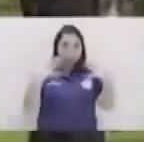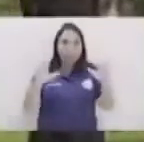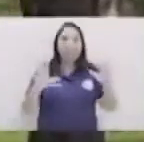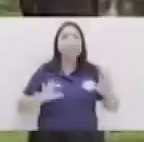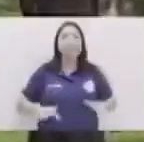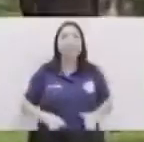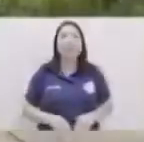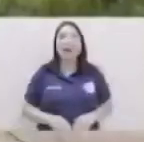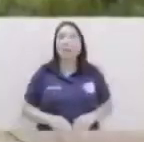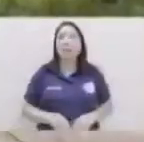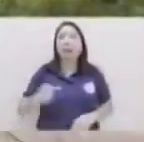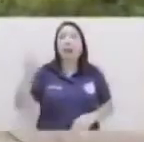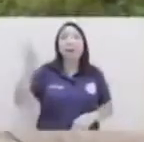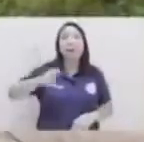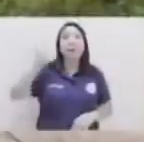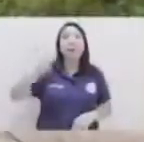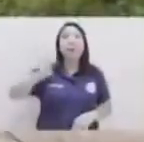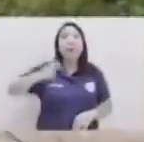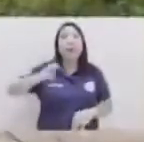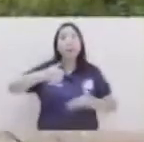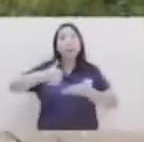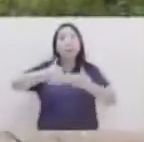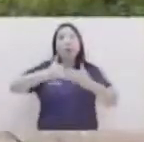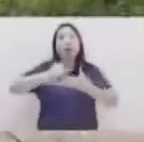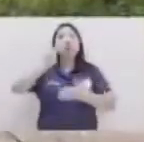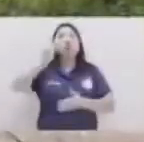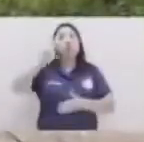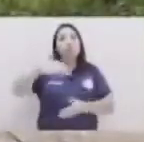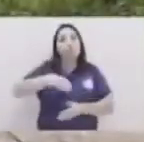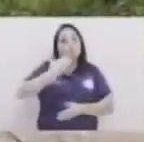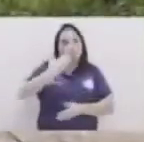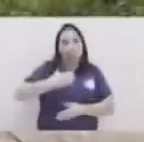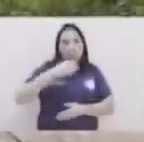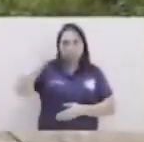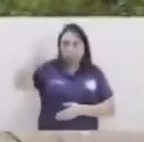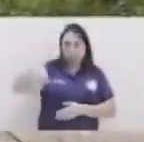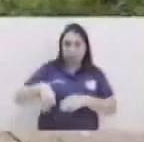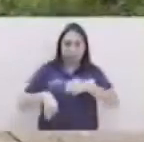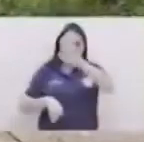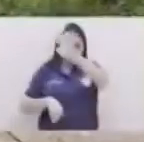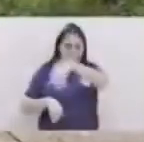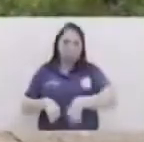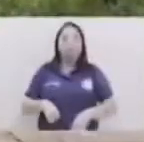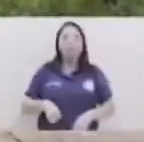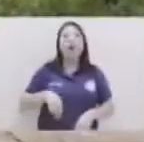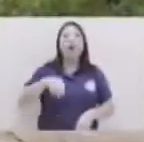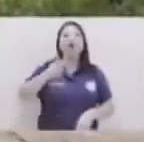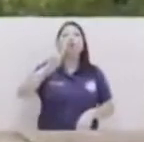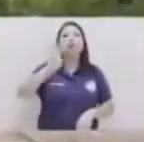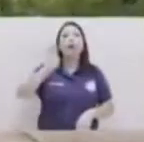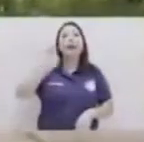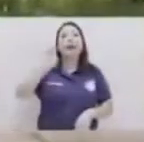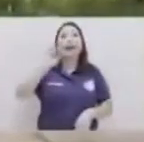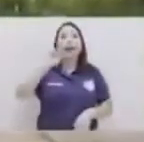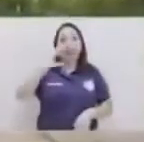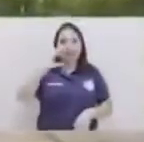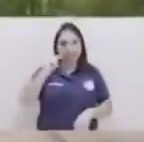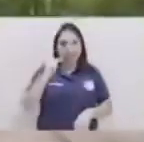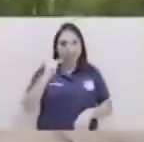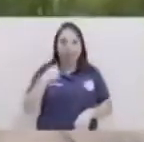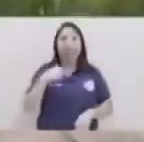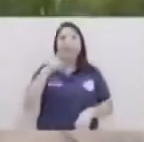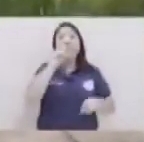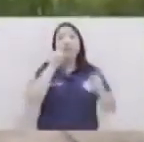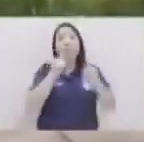consolidación, necesitaré la ayuda de 2 profesores. Será el profesor Eric Calderón y